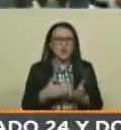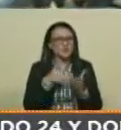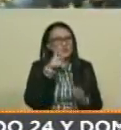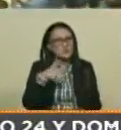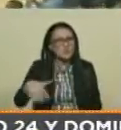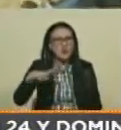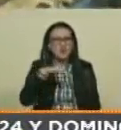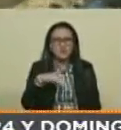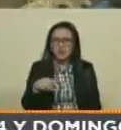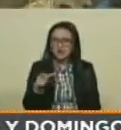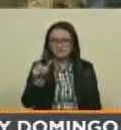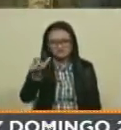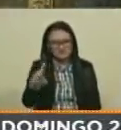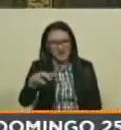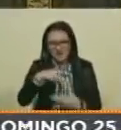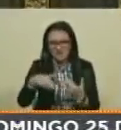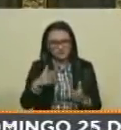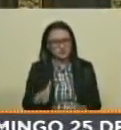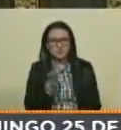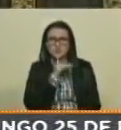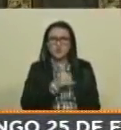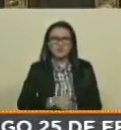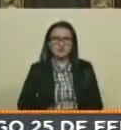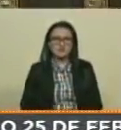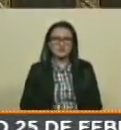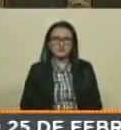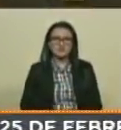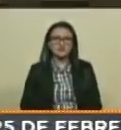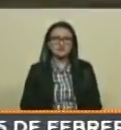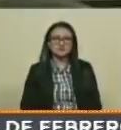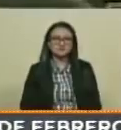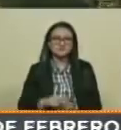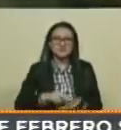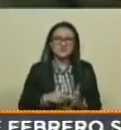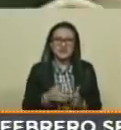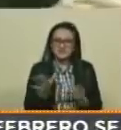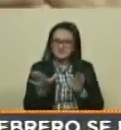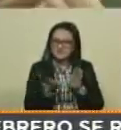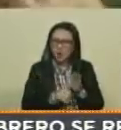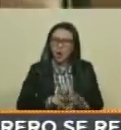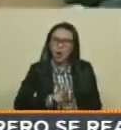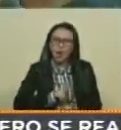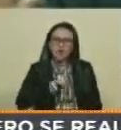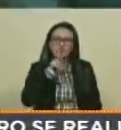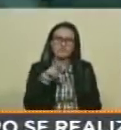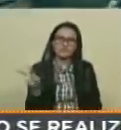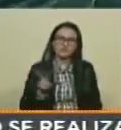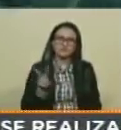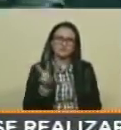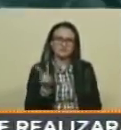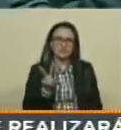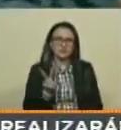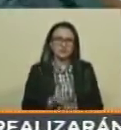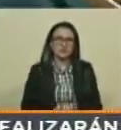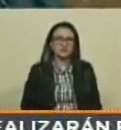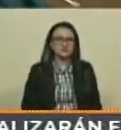que no se llamen revolucionarios ninguno, porque propiciaron el desfalco de este país con mayor